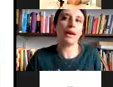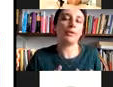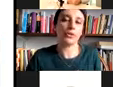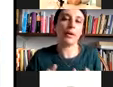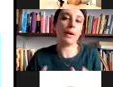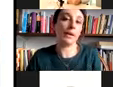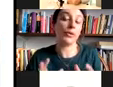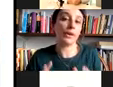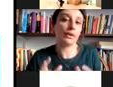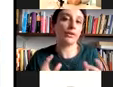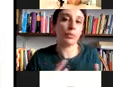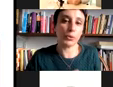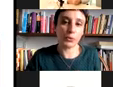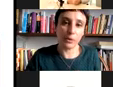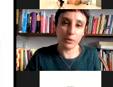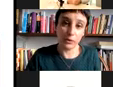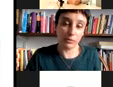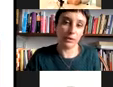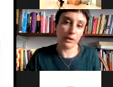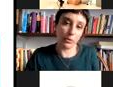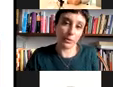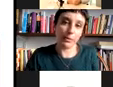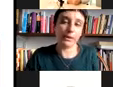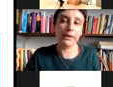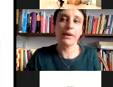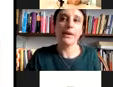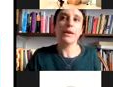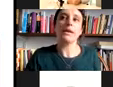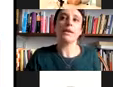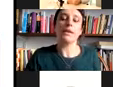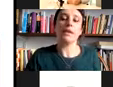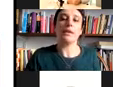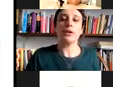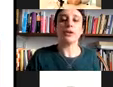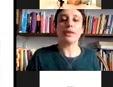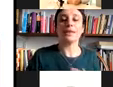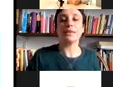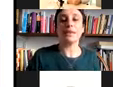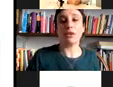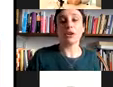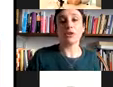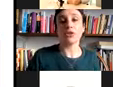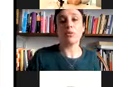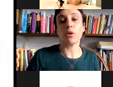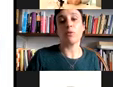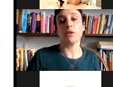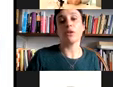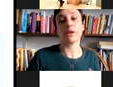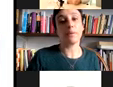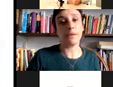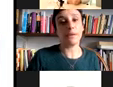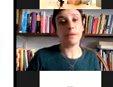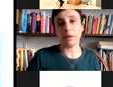hacia las personas valemos en tanto producimos económicamente, y bueno, y ese es lo que conocemos como